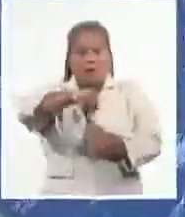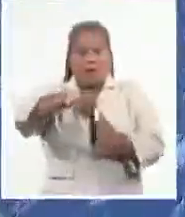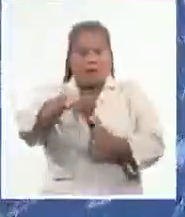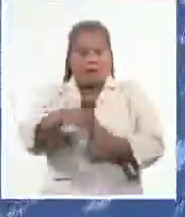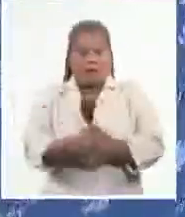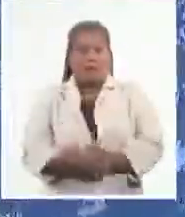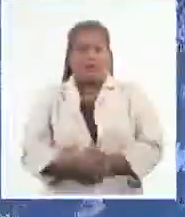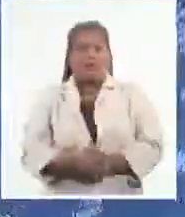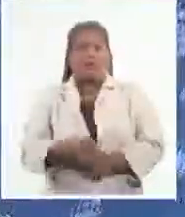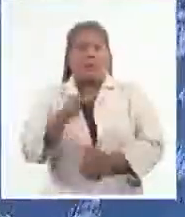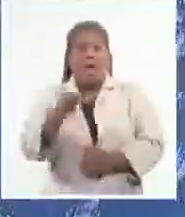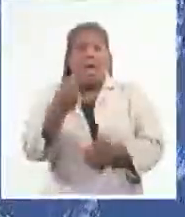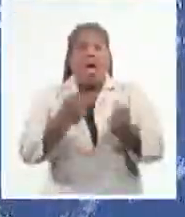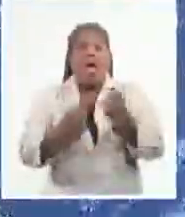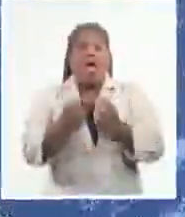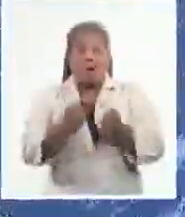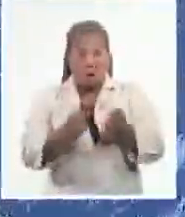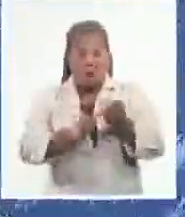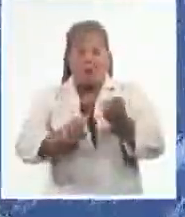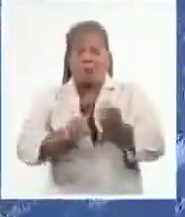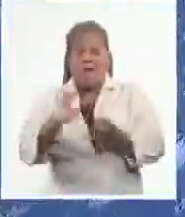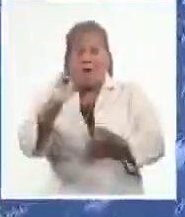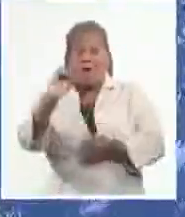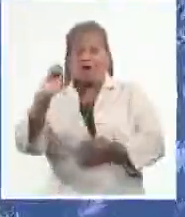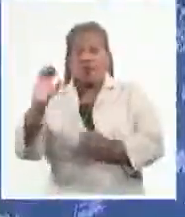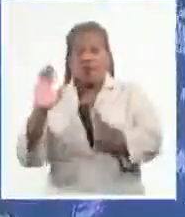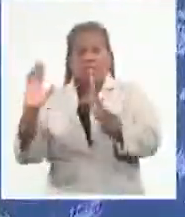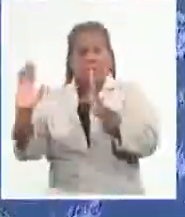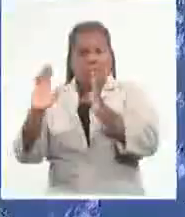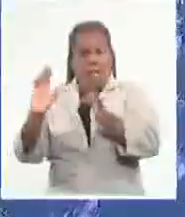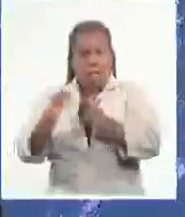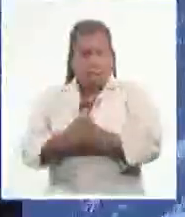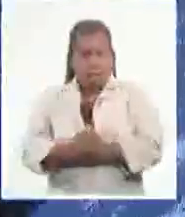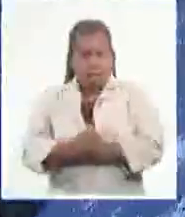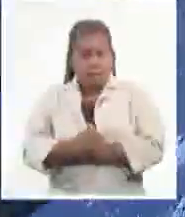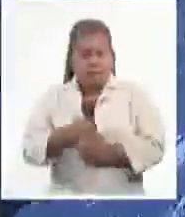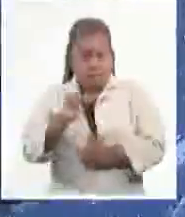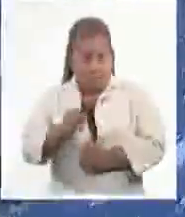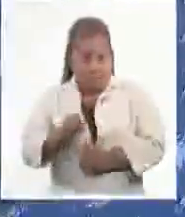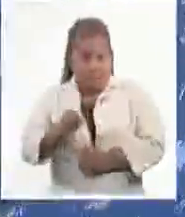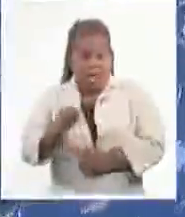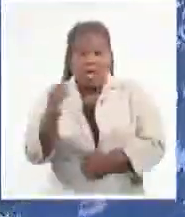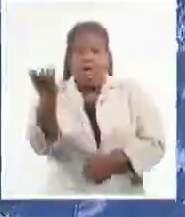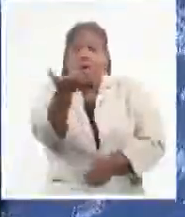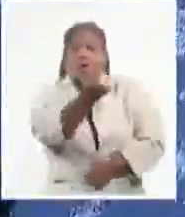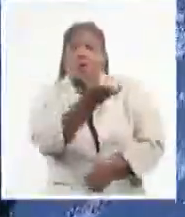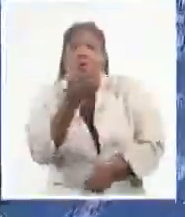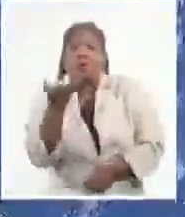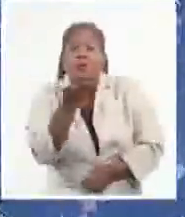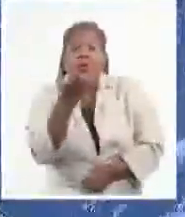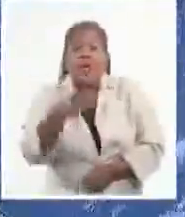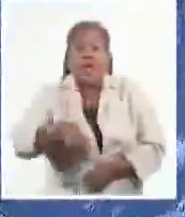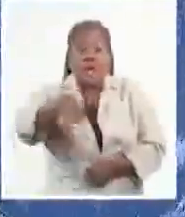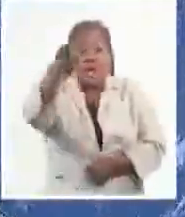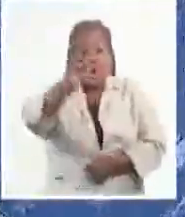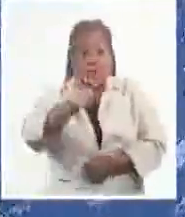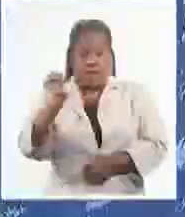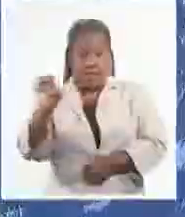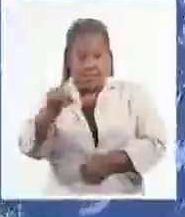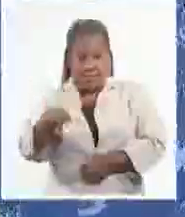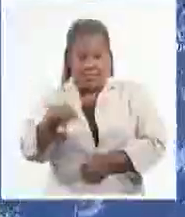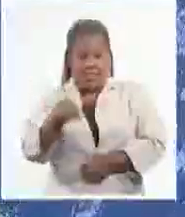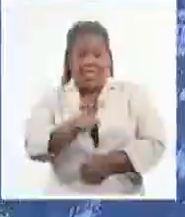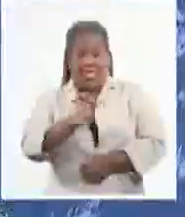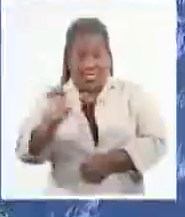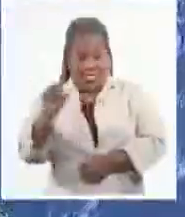también por las provincias occidentales. Sin embargo, en superficie, los vientos del nordeste y del este favorecen